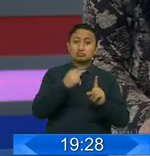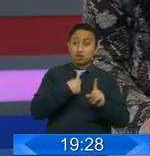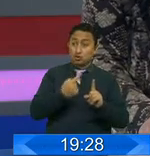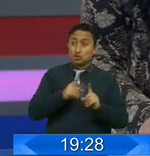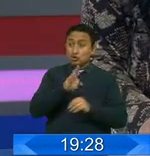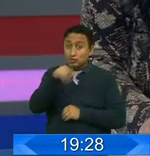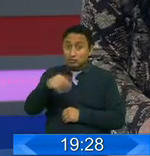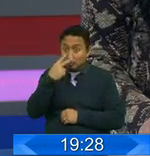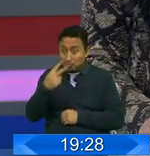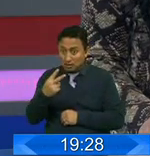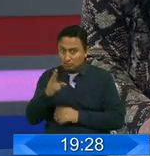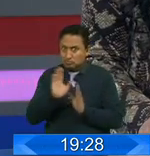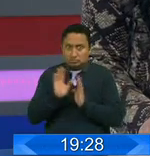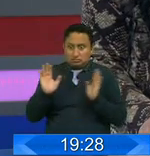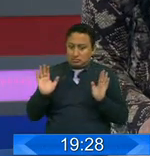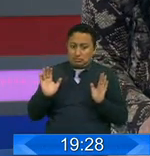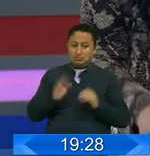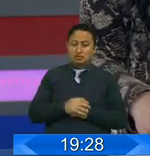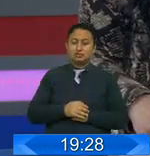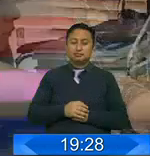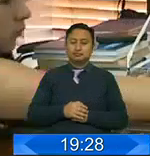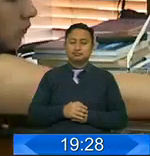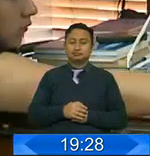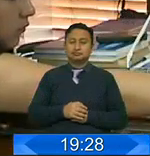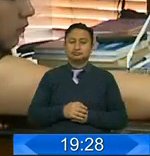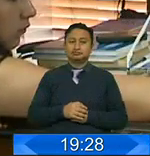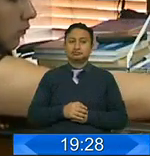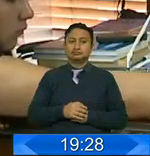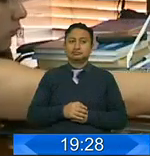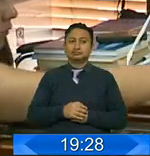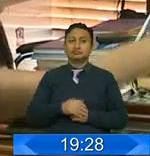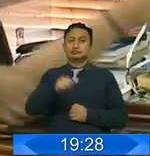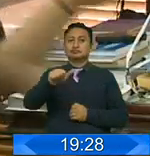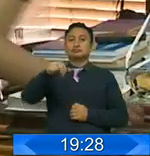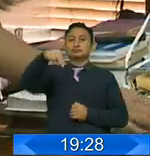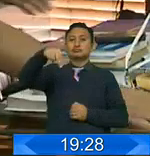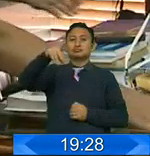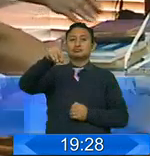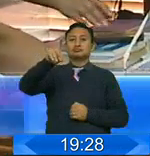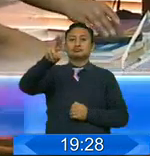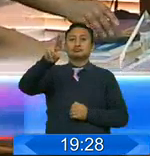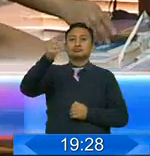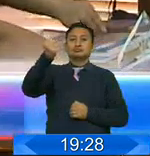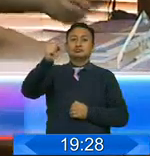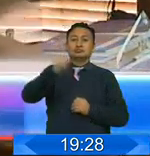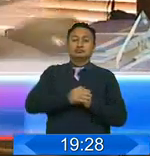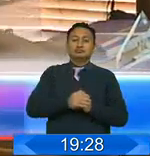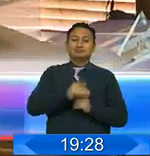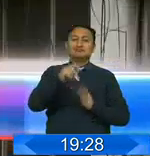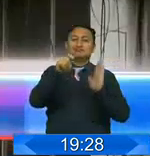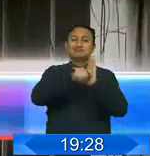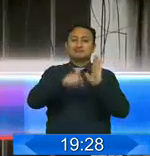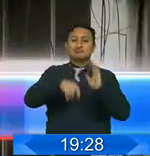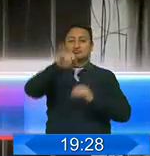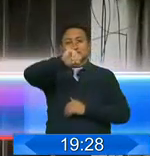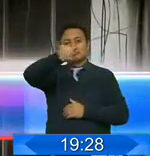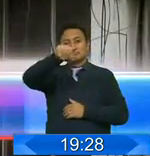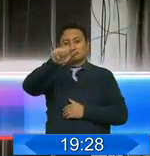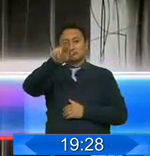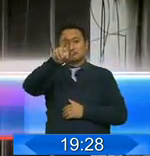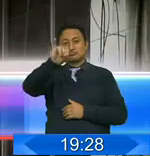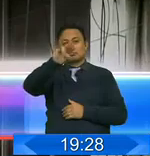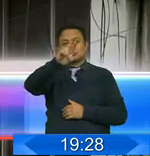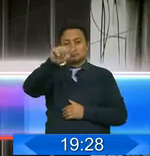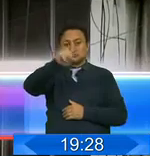estuvo presente en la agresión. Andrés López, abogado de Javier E., quien sería el cuarto implicado en el caso de